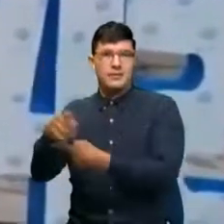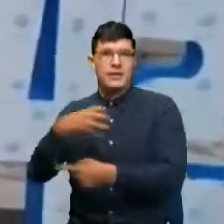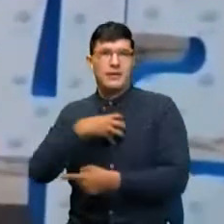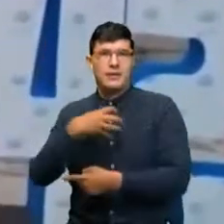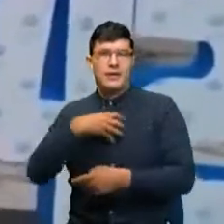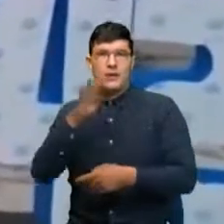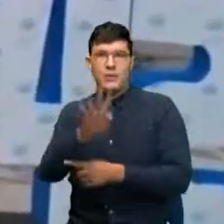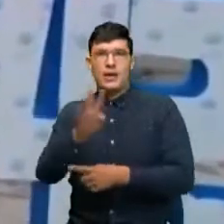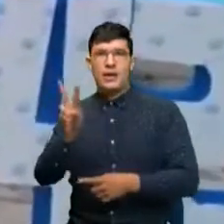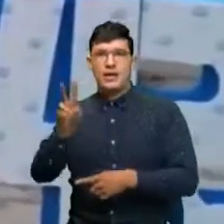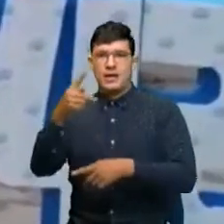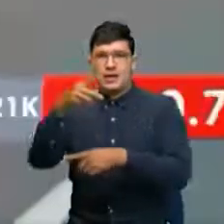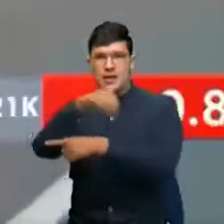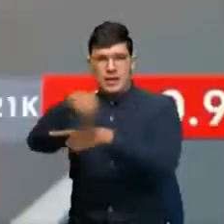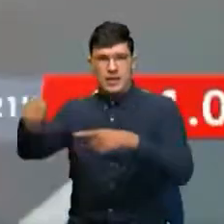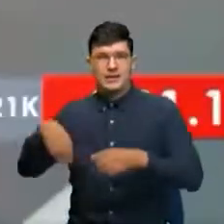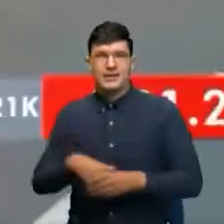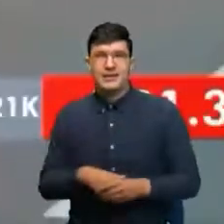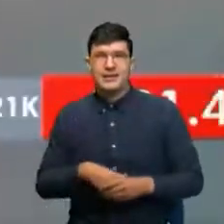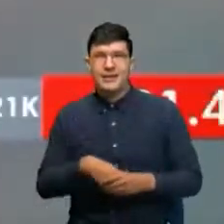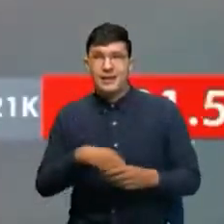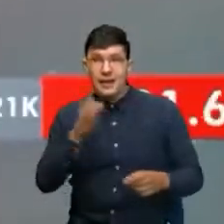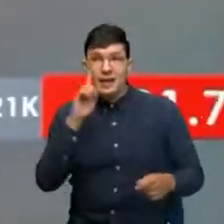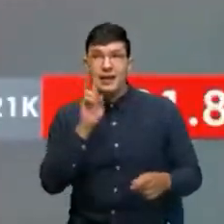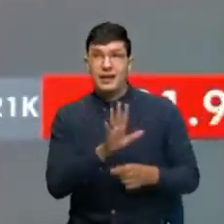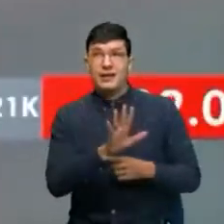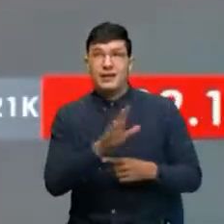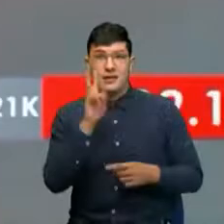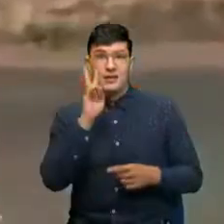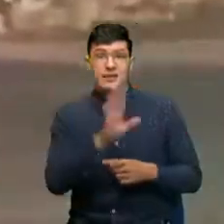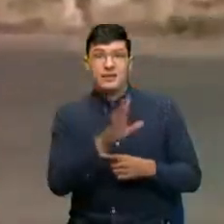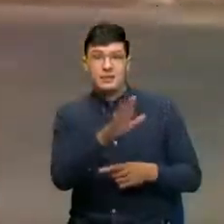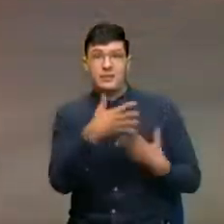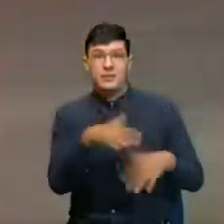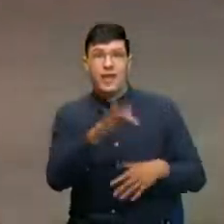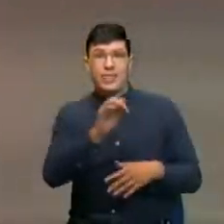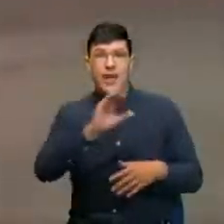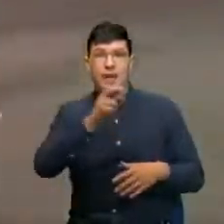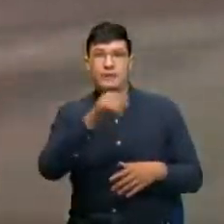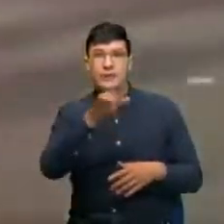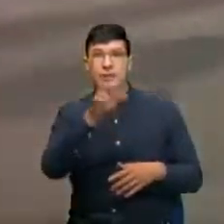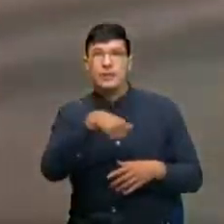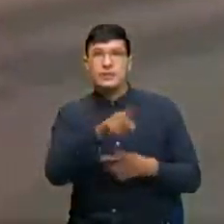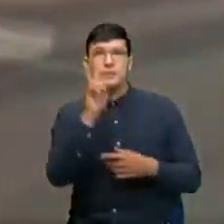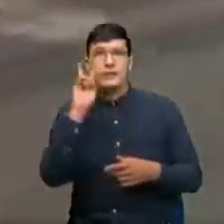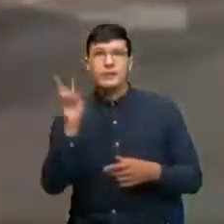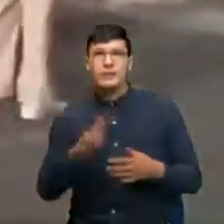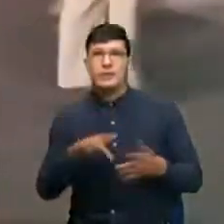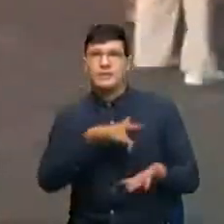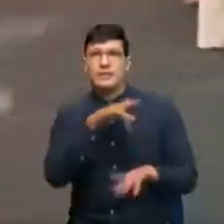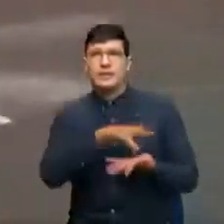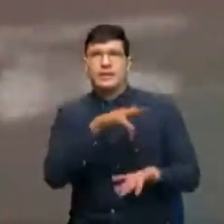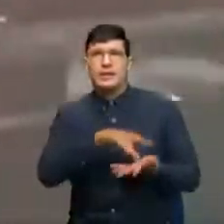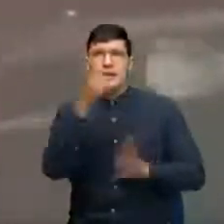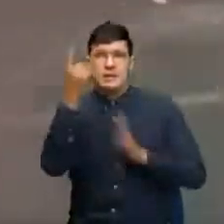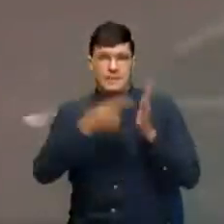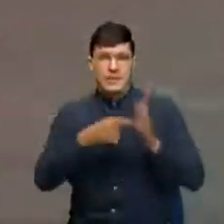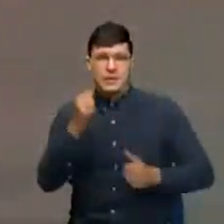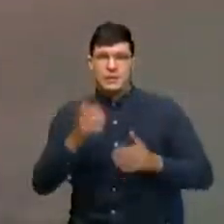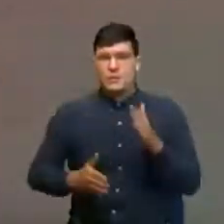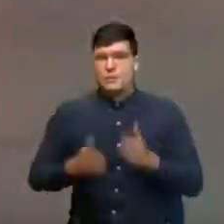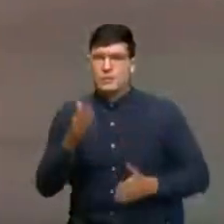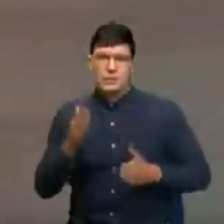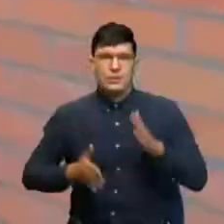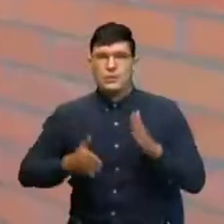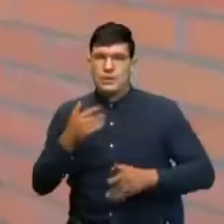competencia de 42 kilómetros. En la maratón del estado Táchira en Venezuela, participaron 1000 corredores de todas las categorías en